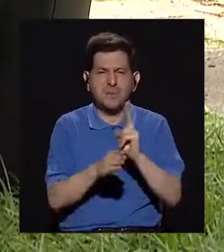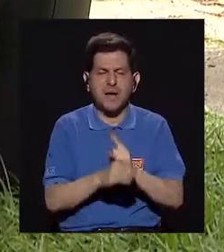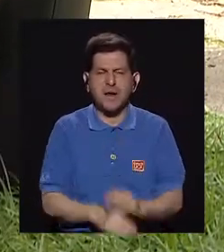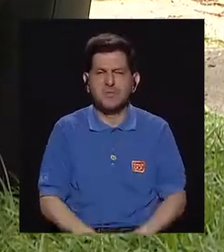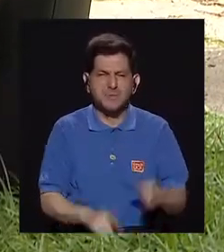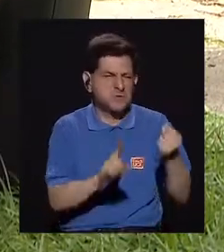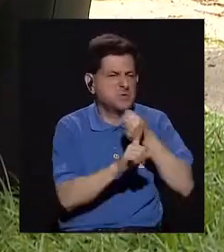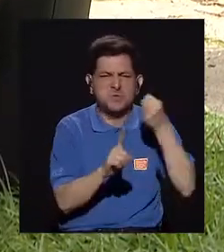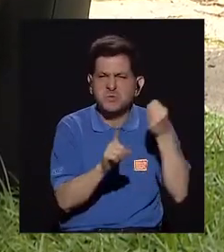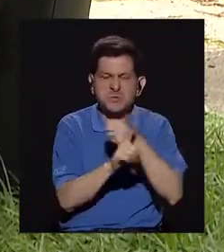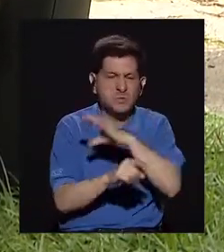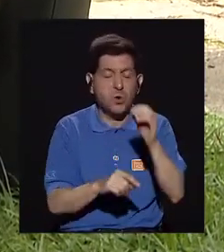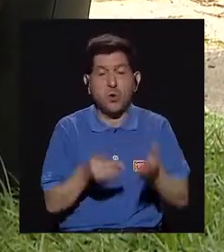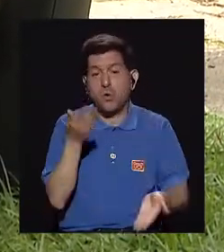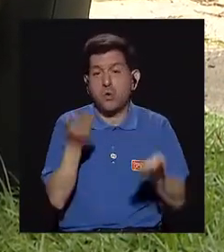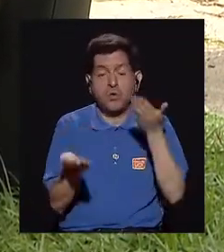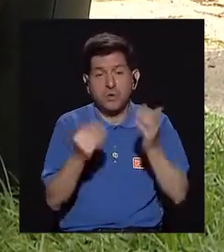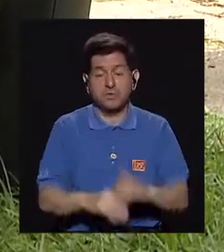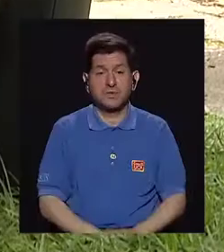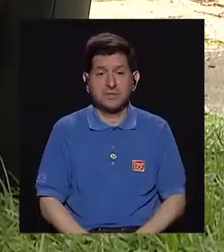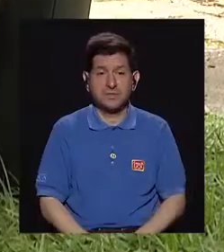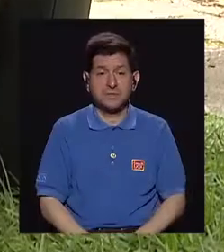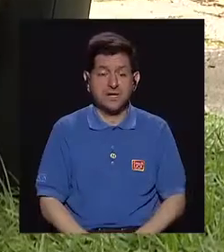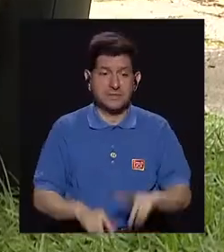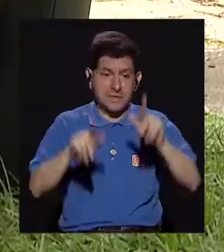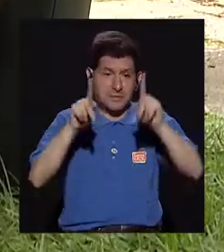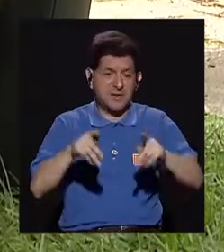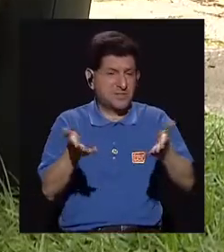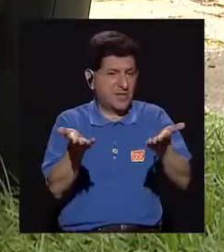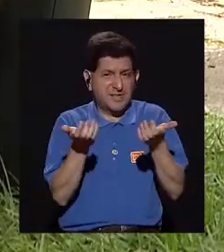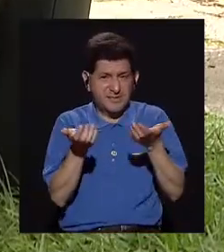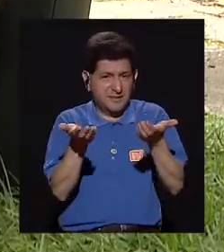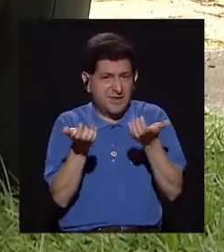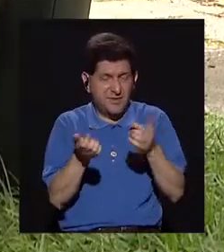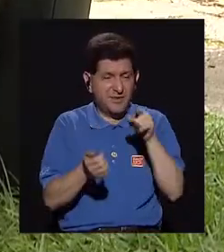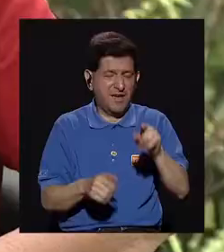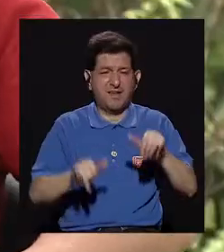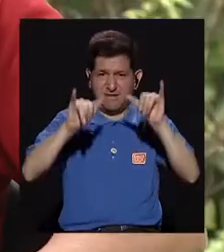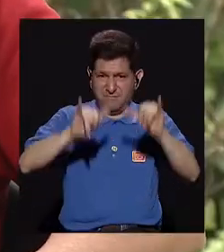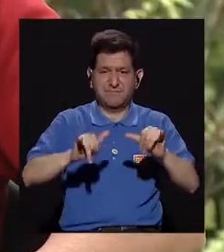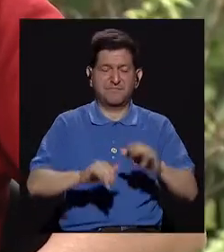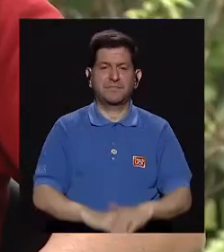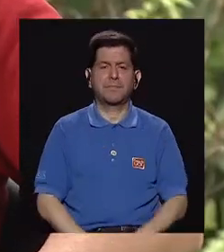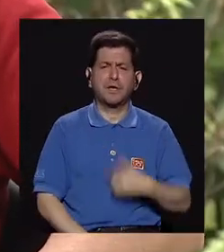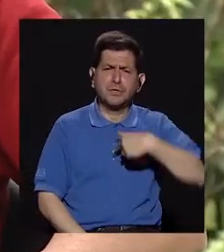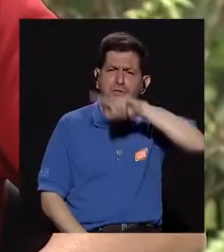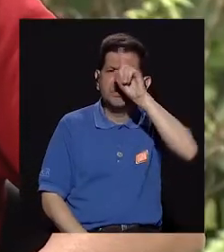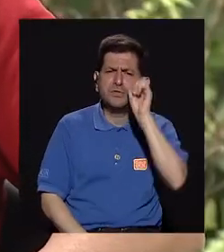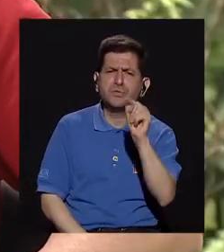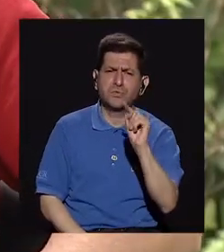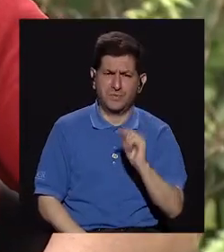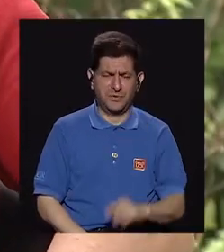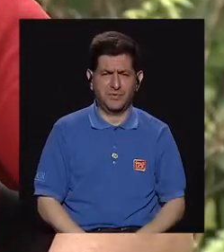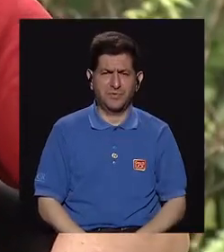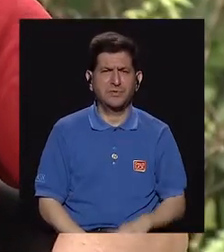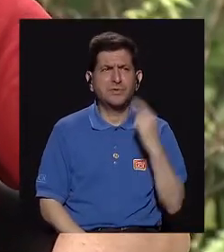vandalizable o apropiable por grupos no deseados, ¿verdad? Es que esta pregunta se la hago porque uno